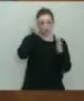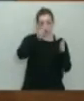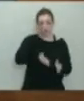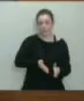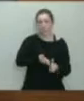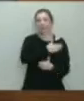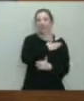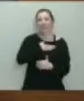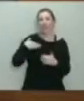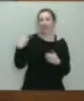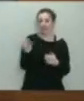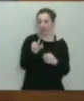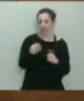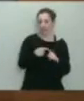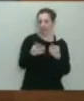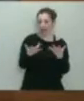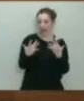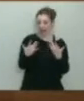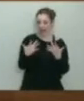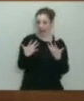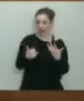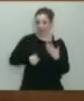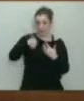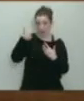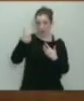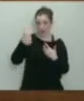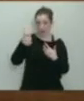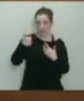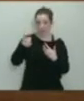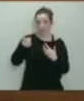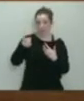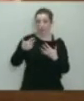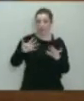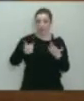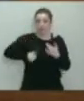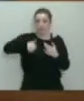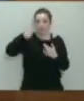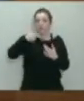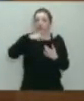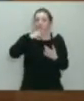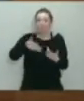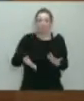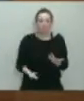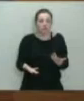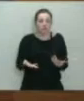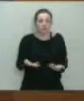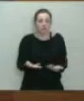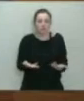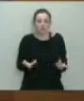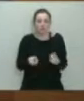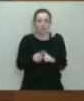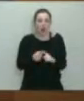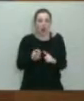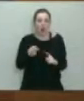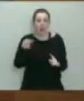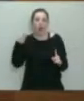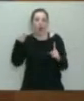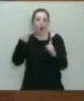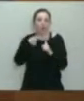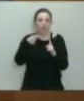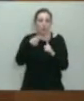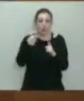tener una mayor agilidad, o sea, las manos más libres para cambiar los destinos de